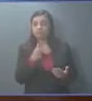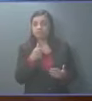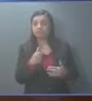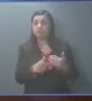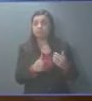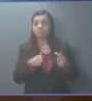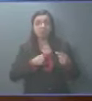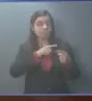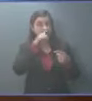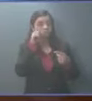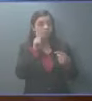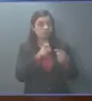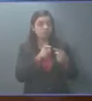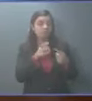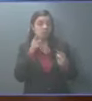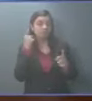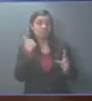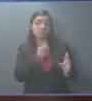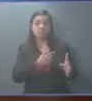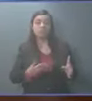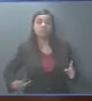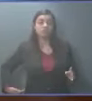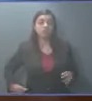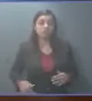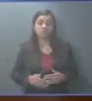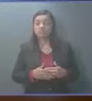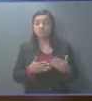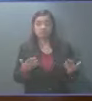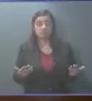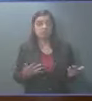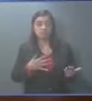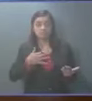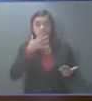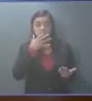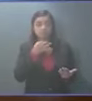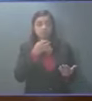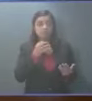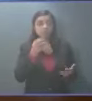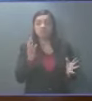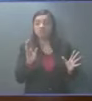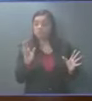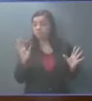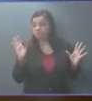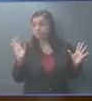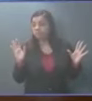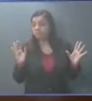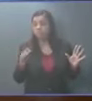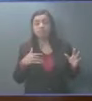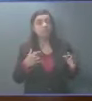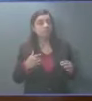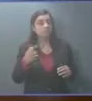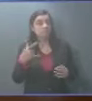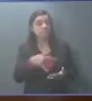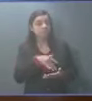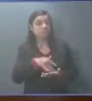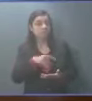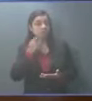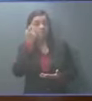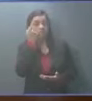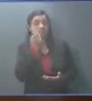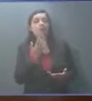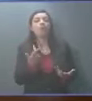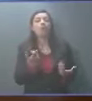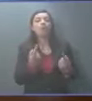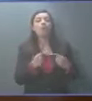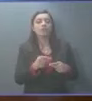una pregunta reiterada, presidente, porque no escuché, o los salvadoreños en realidad, no escucharon respuesta, es cuándo